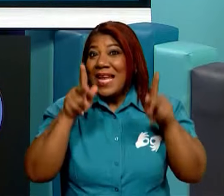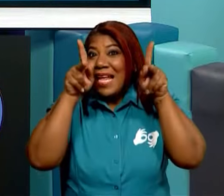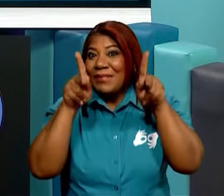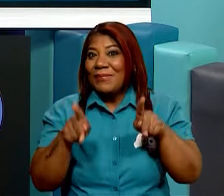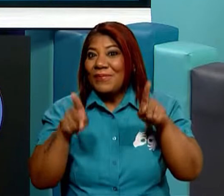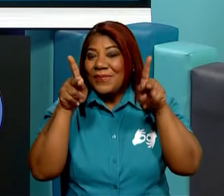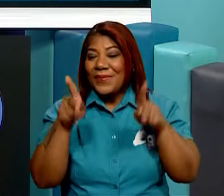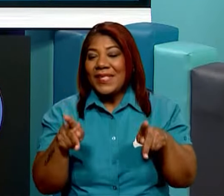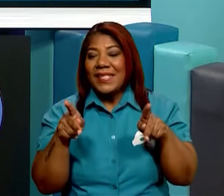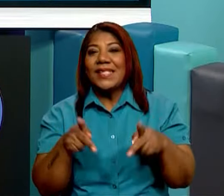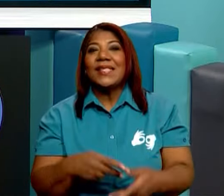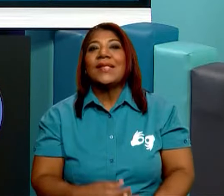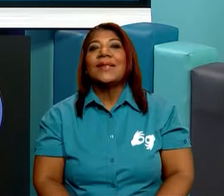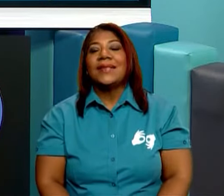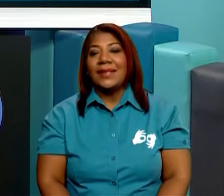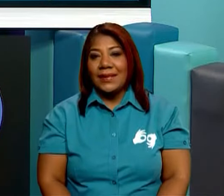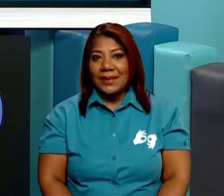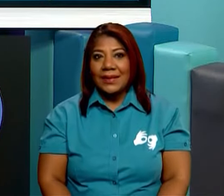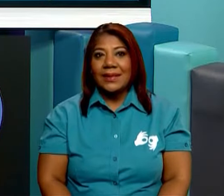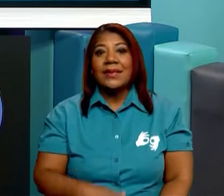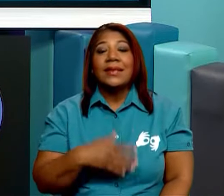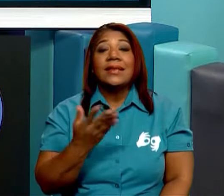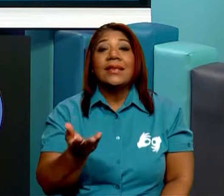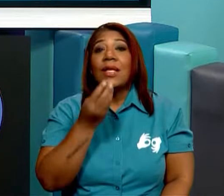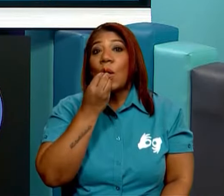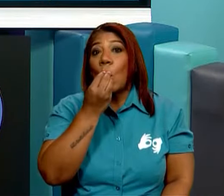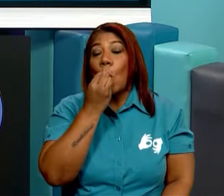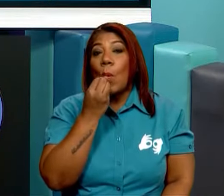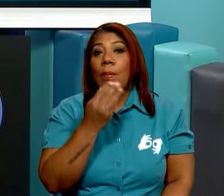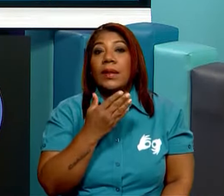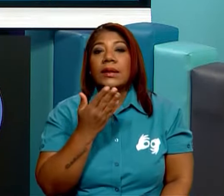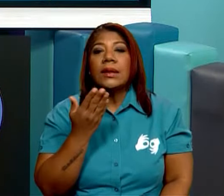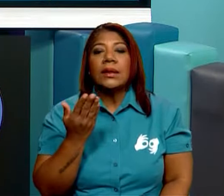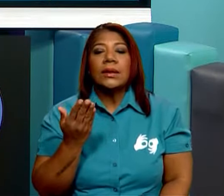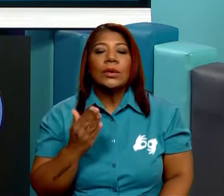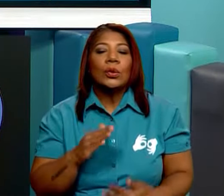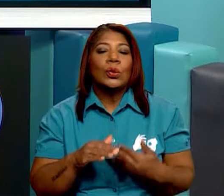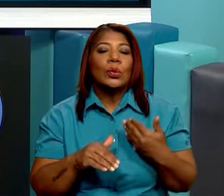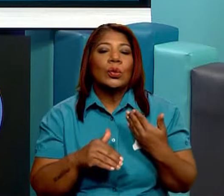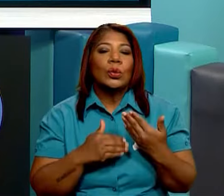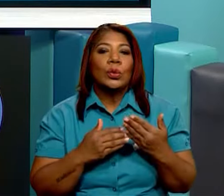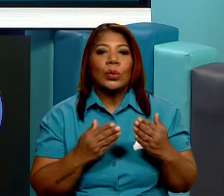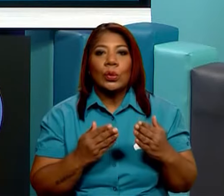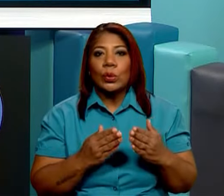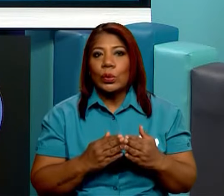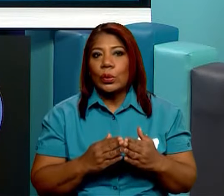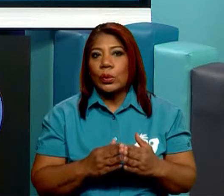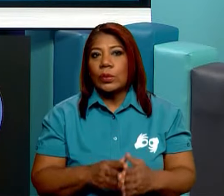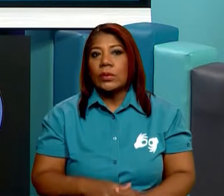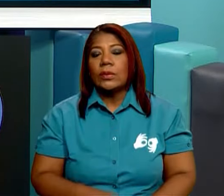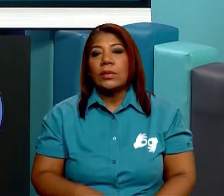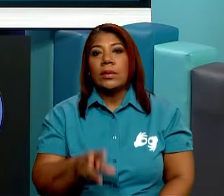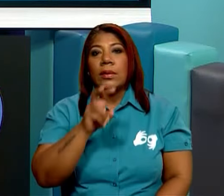mismos. ¡Ah! ¿Qué comen ustedes? ¿Se alimentan de qué? Ah, maestro de